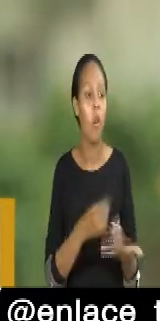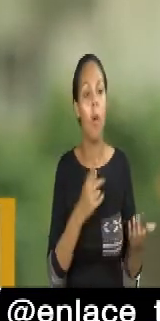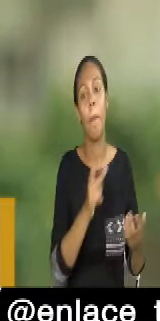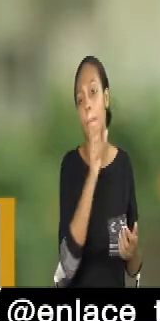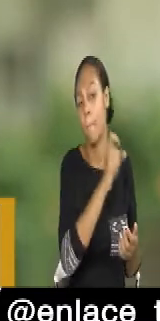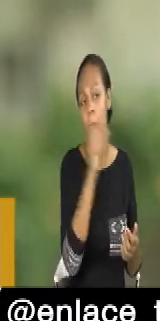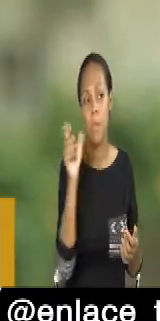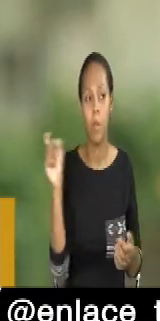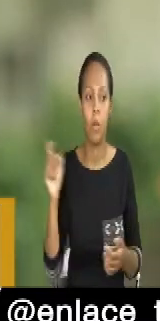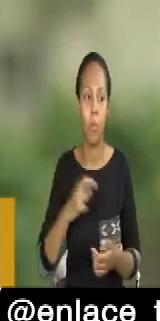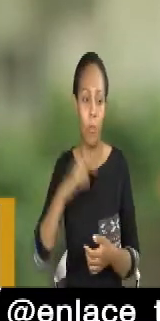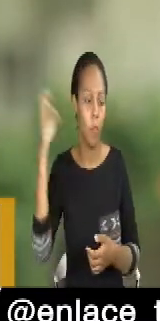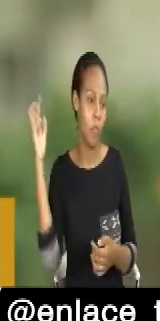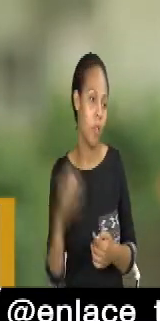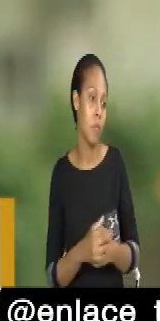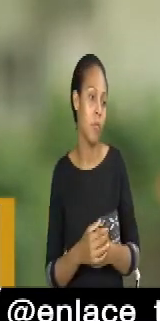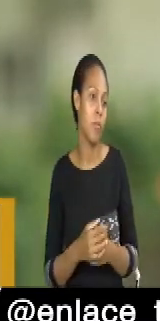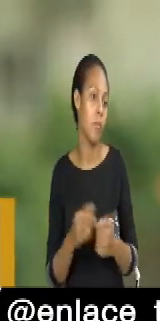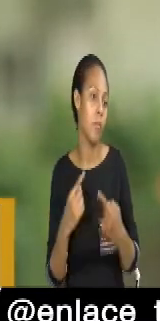profesionales, pero